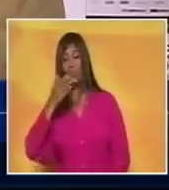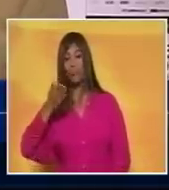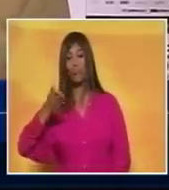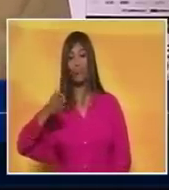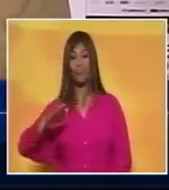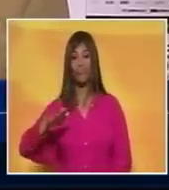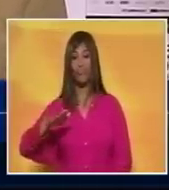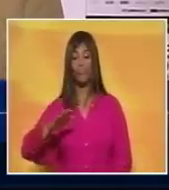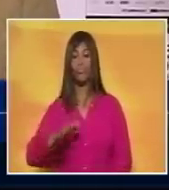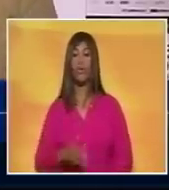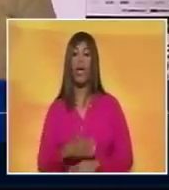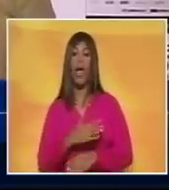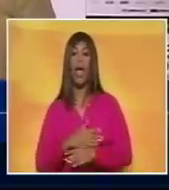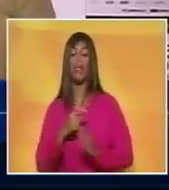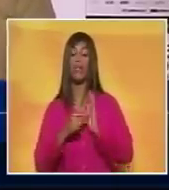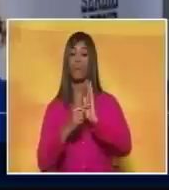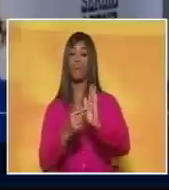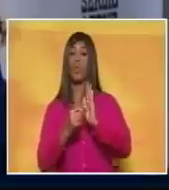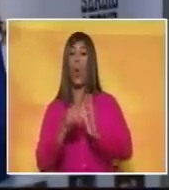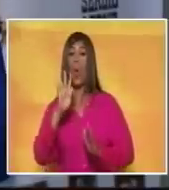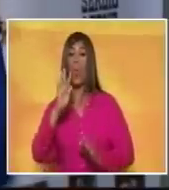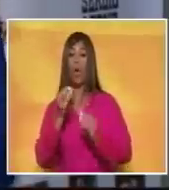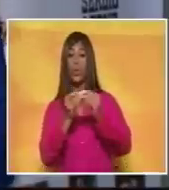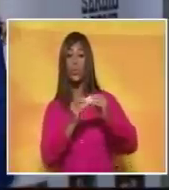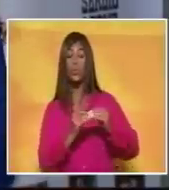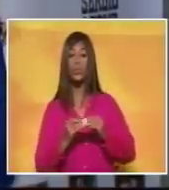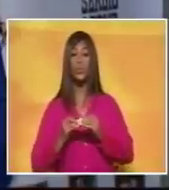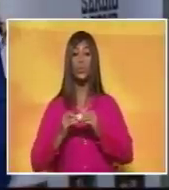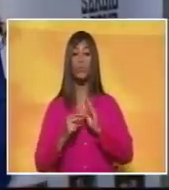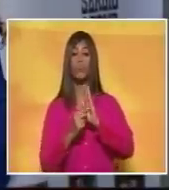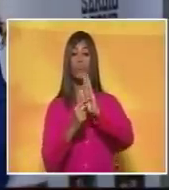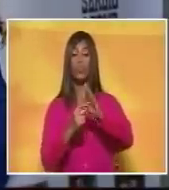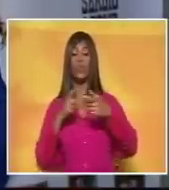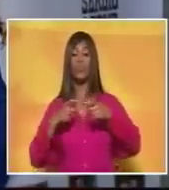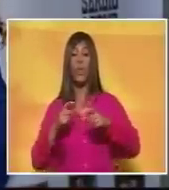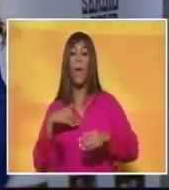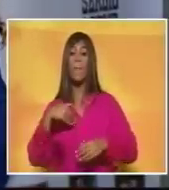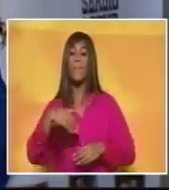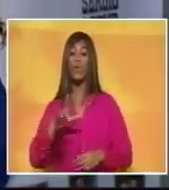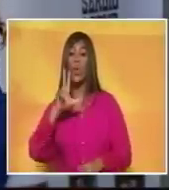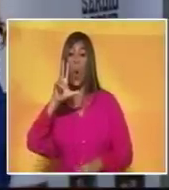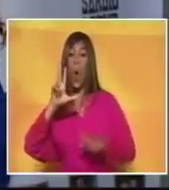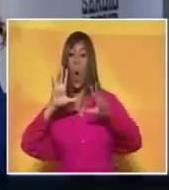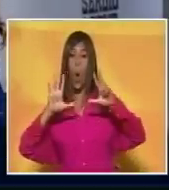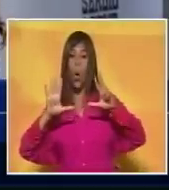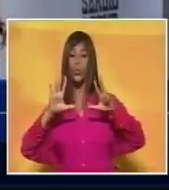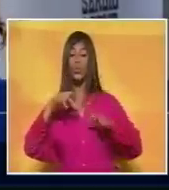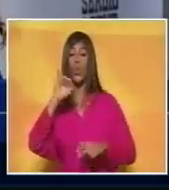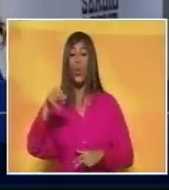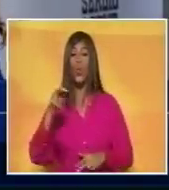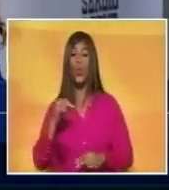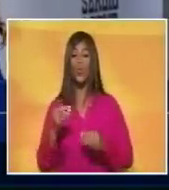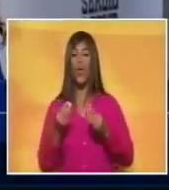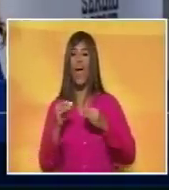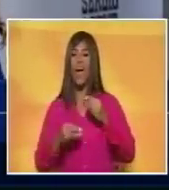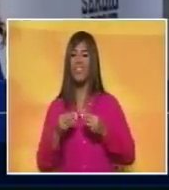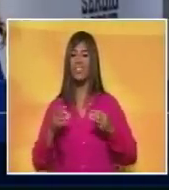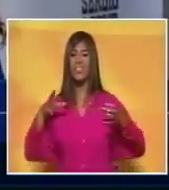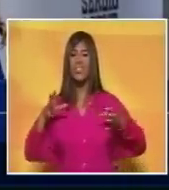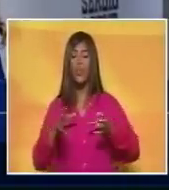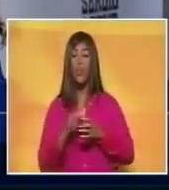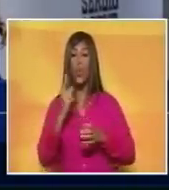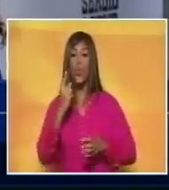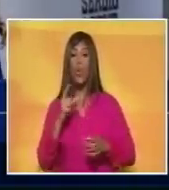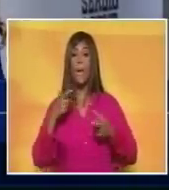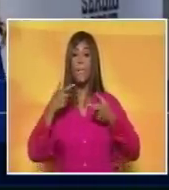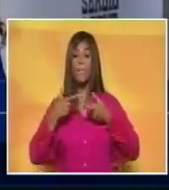vamos a presentar 4 de sus grandes obras. El embajador indicó que para el 8 de junio estarán realizando un foro sobre una de las